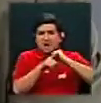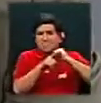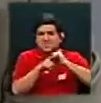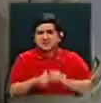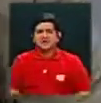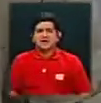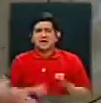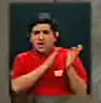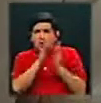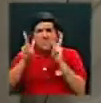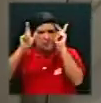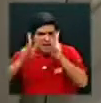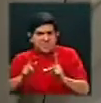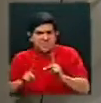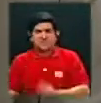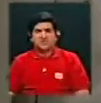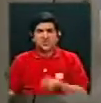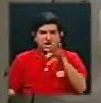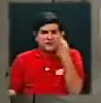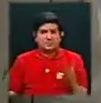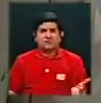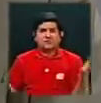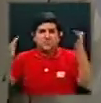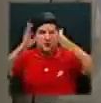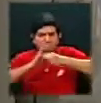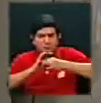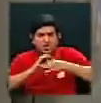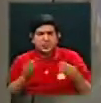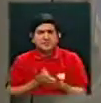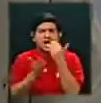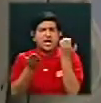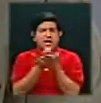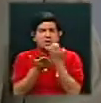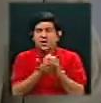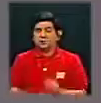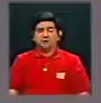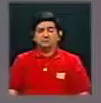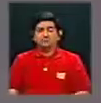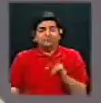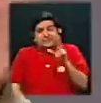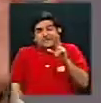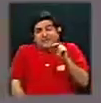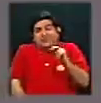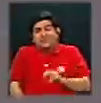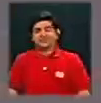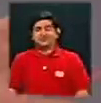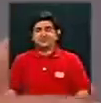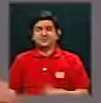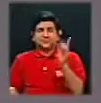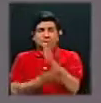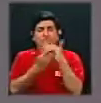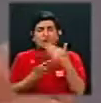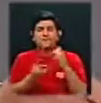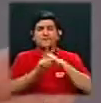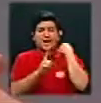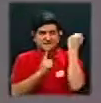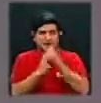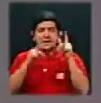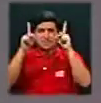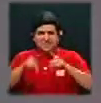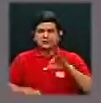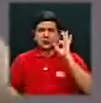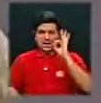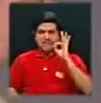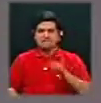entrenamiento de las personas para que puedan vincularse a esa nueva economía. No, porque, o sea, un aspecto de la cuestión es que la gente esté